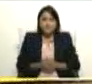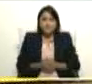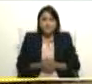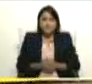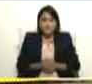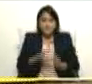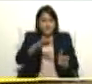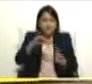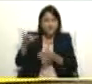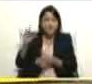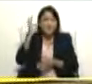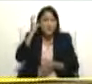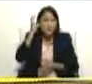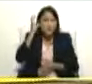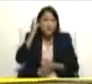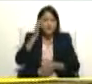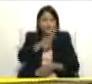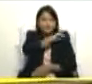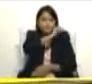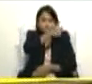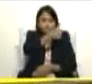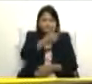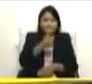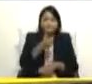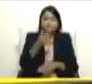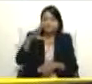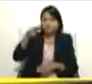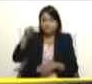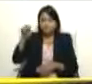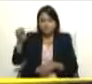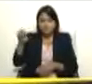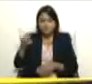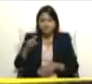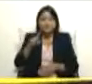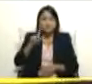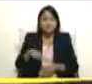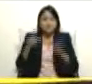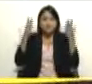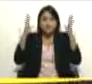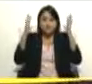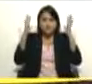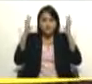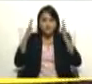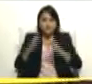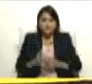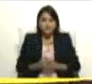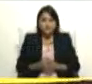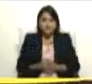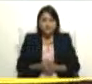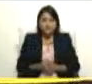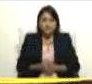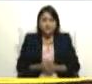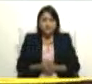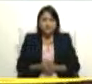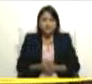Ciudadana Aimec Nogal, rectora del Consejo Nacional Electoral.